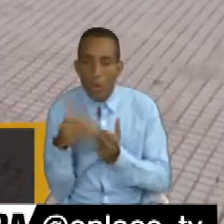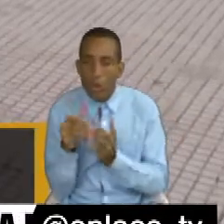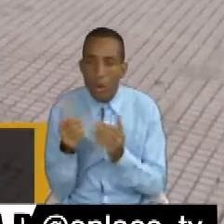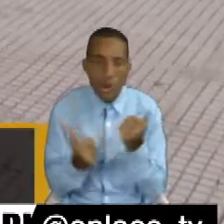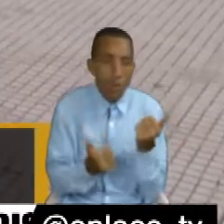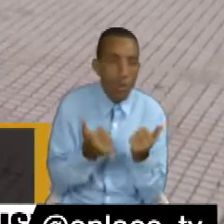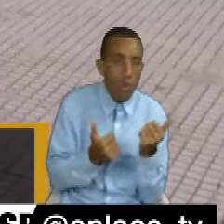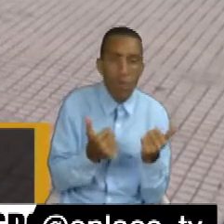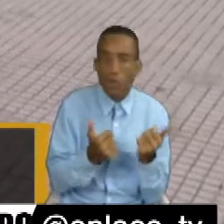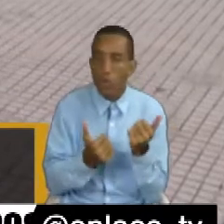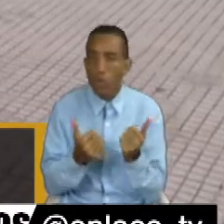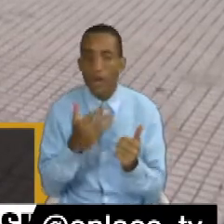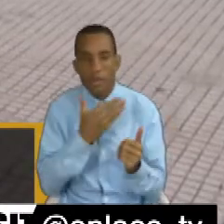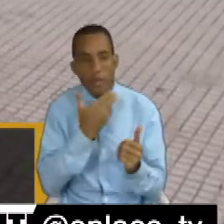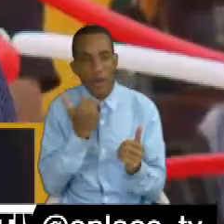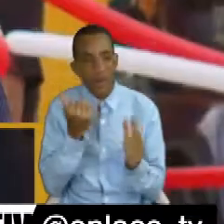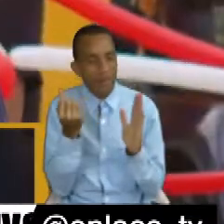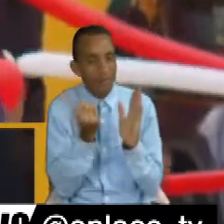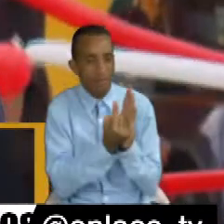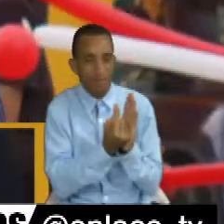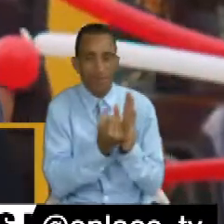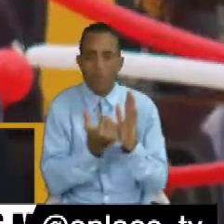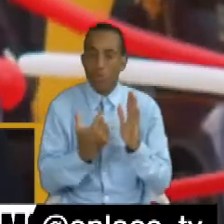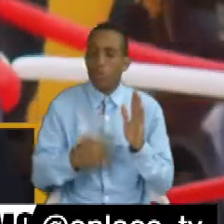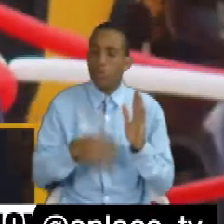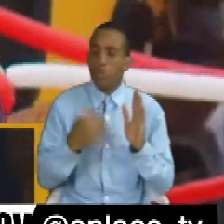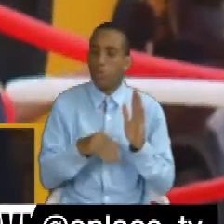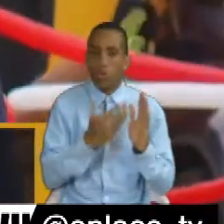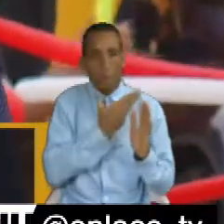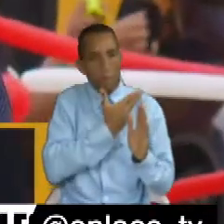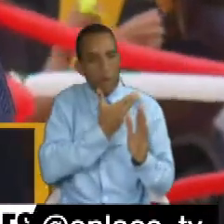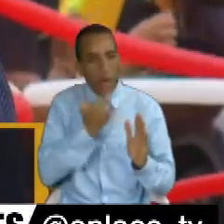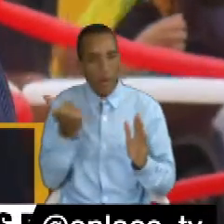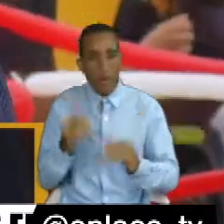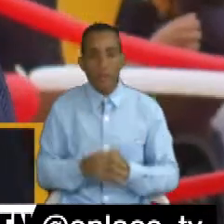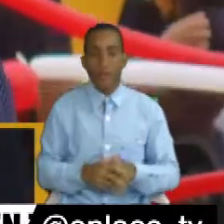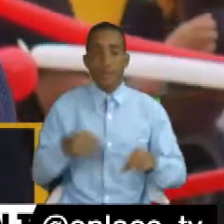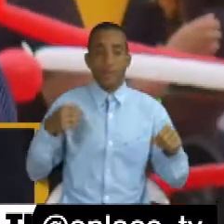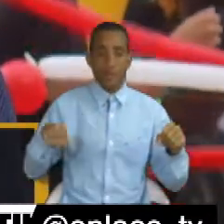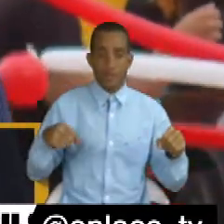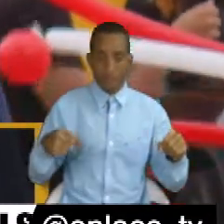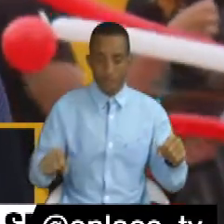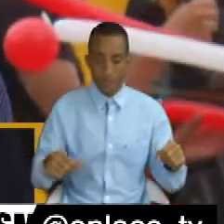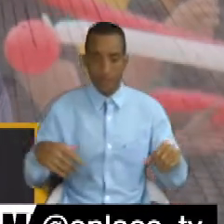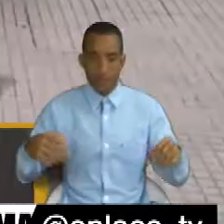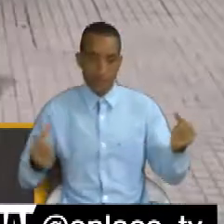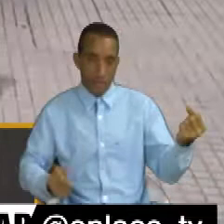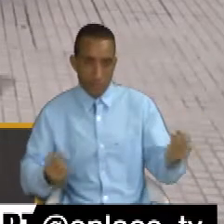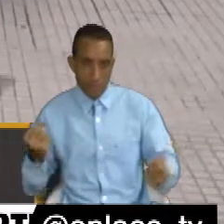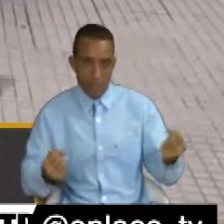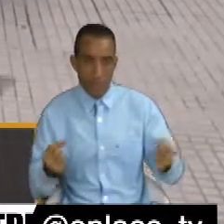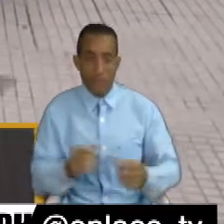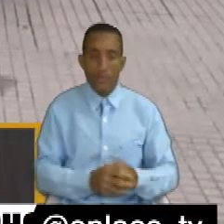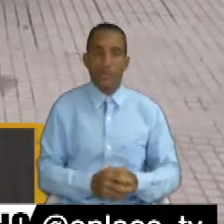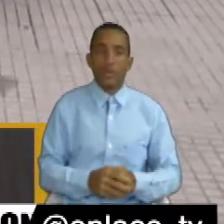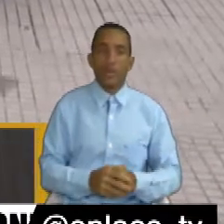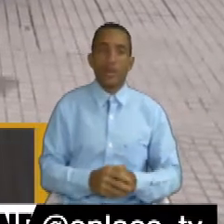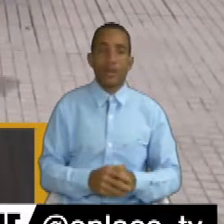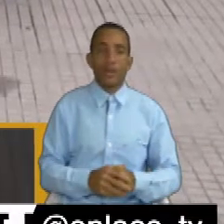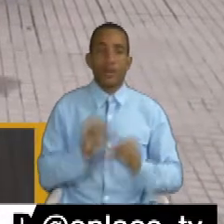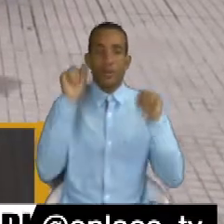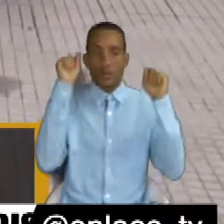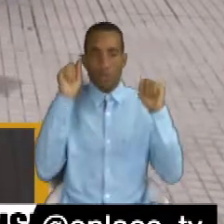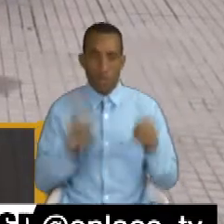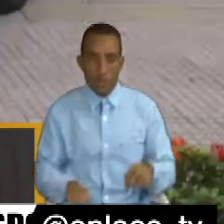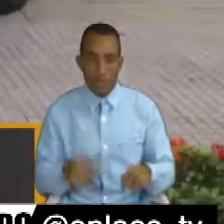mejores marcas de carro y moto. 8 grandes concesionarios, 16 marcas de vehículos de todas las gamas, y pueden encontrar el